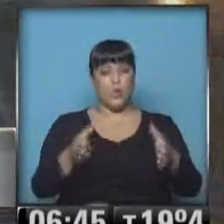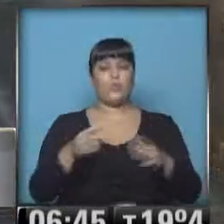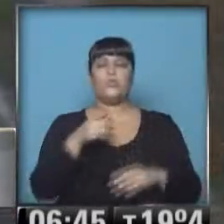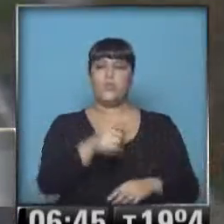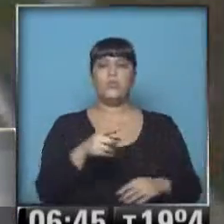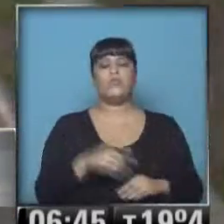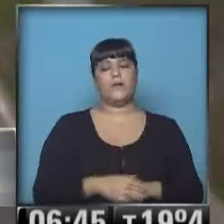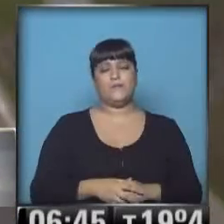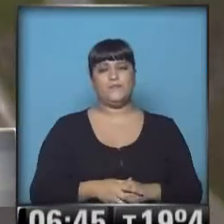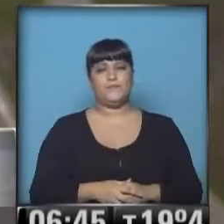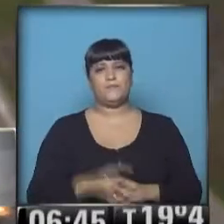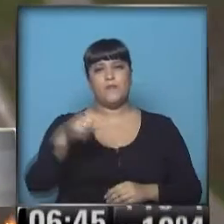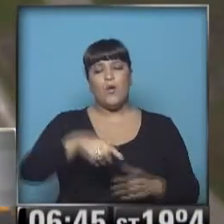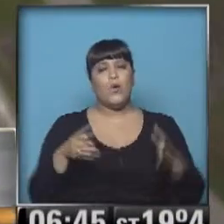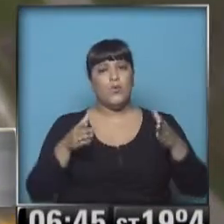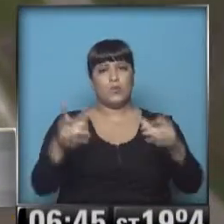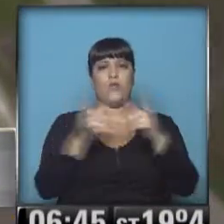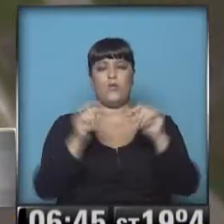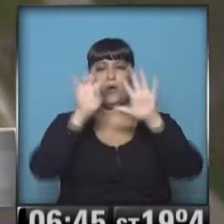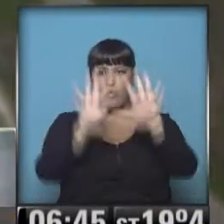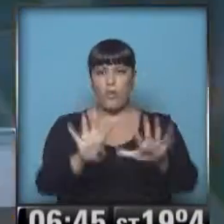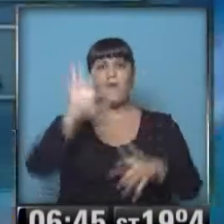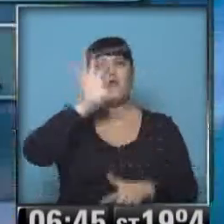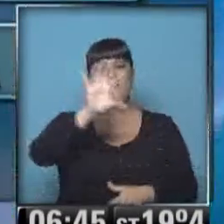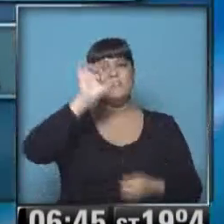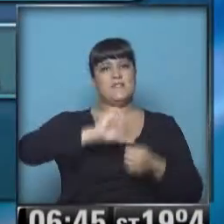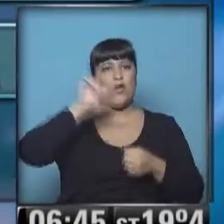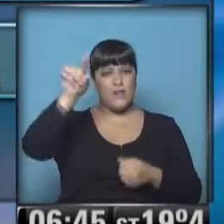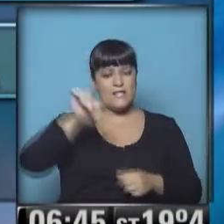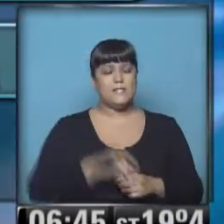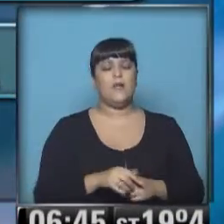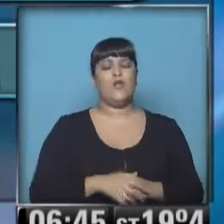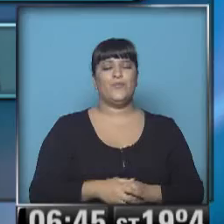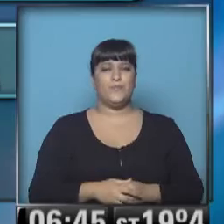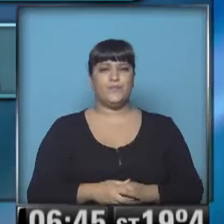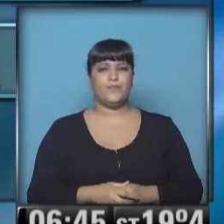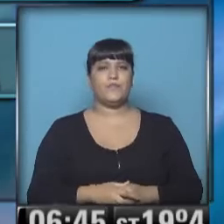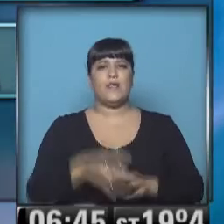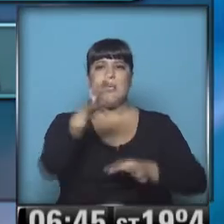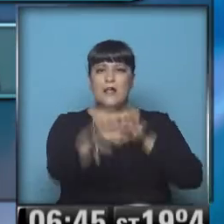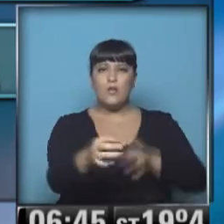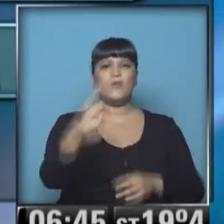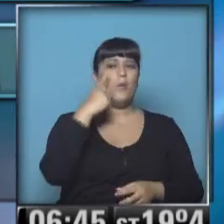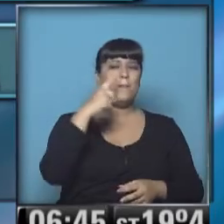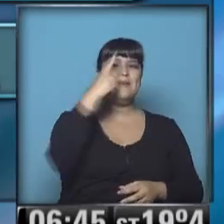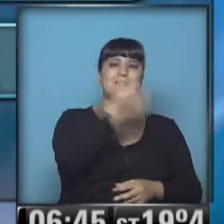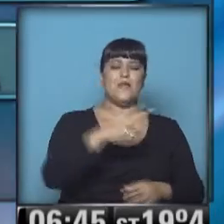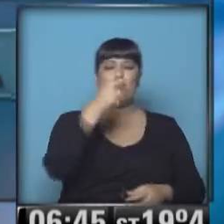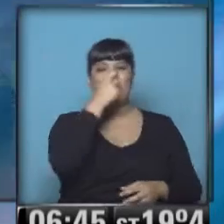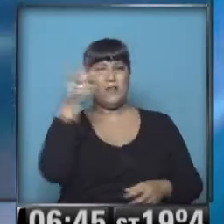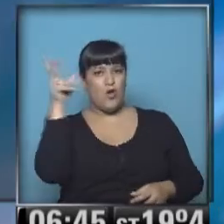información de Vialidad Nacional, nos vamos a la ruta 9, Santiago del Estero, en el norte de nuestro país, entre los kilómetros 1128